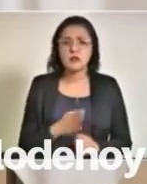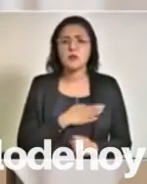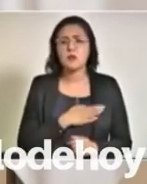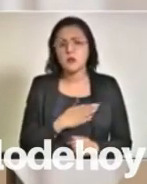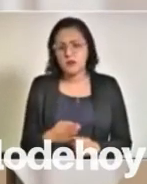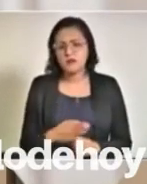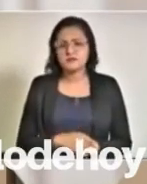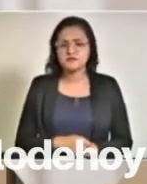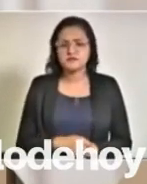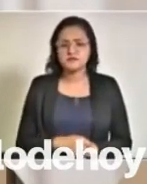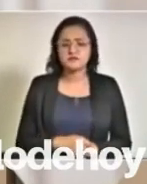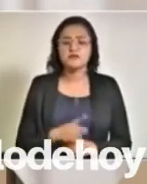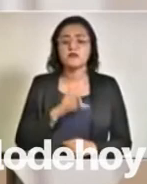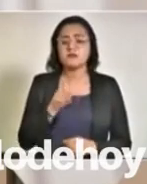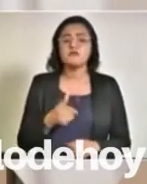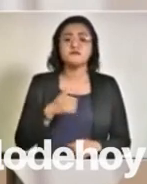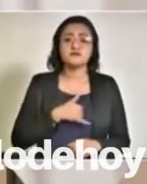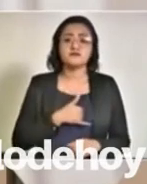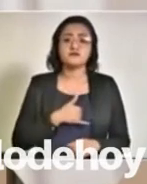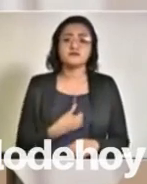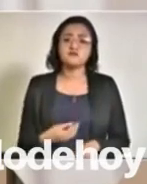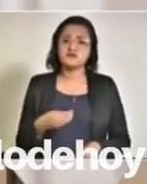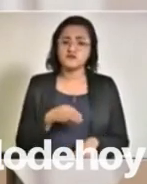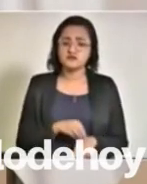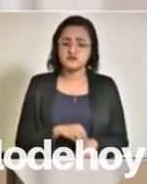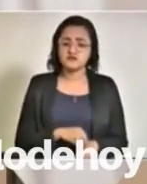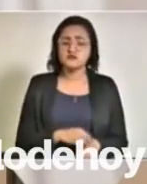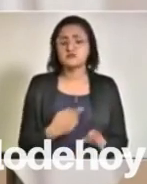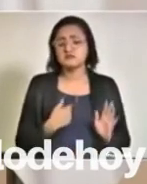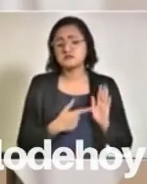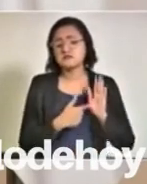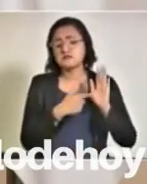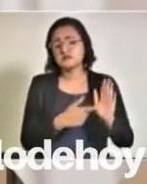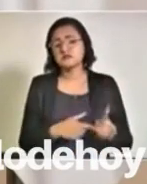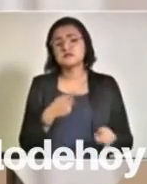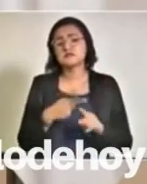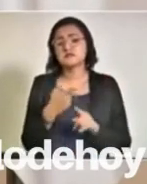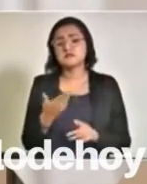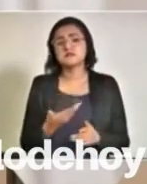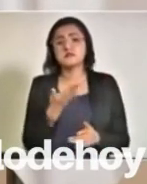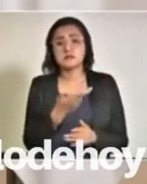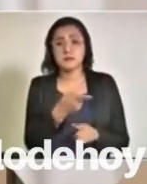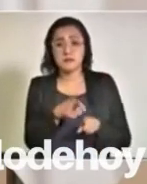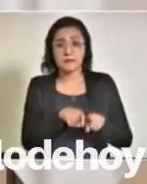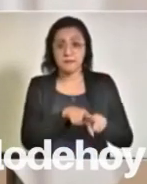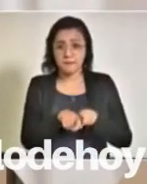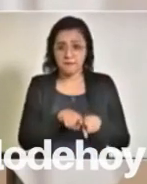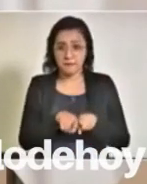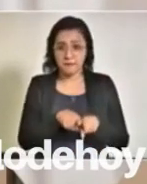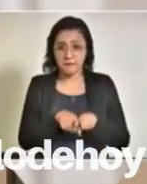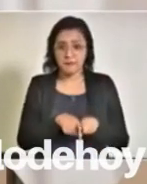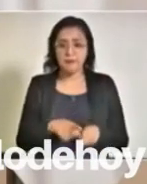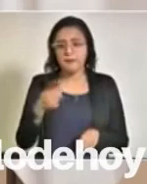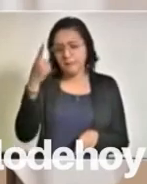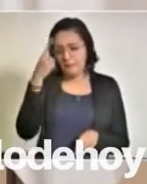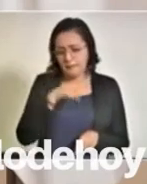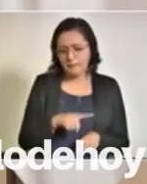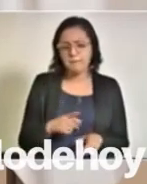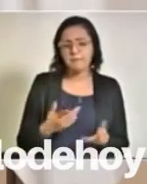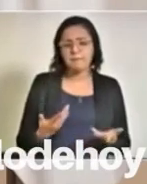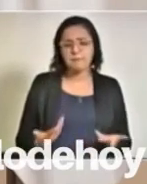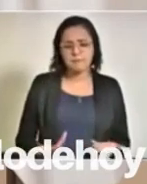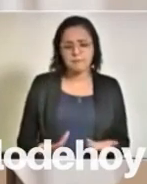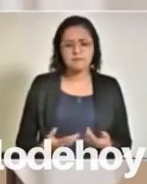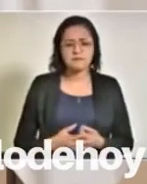exhibir una constancia que le pedir a mi hermano para que